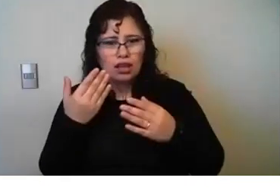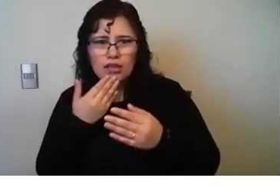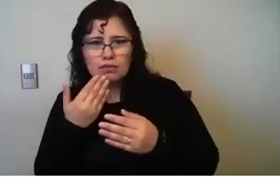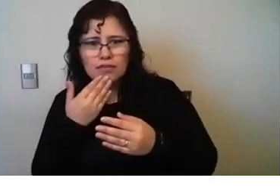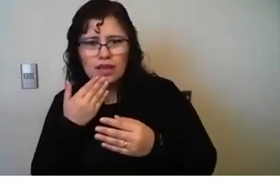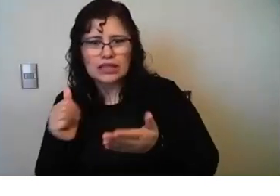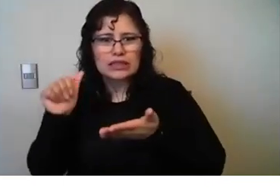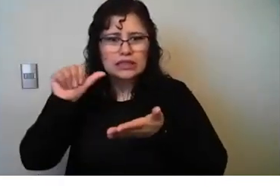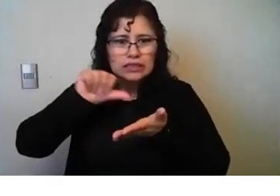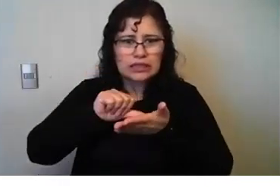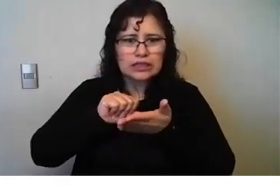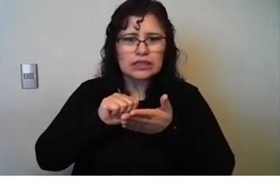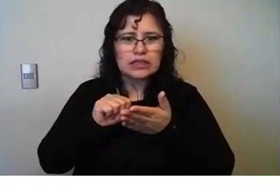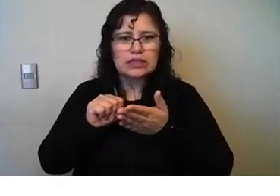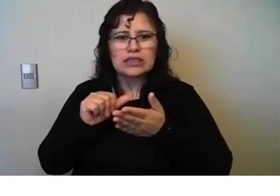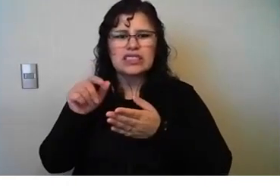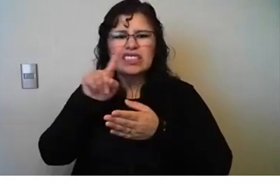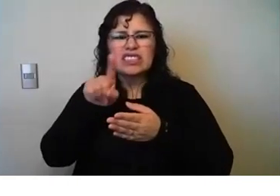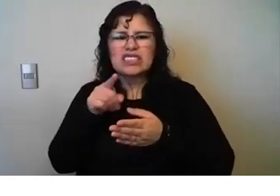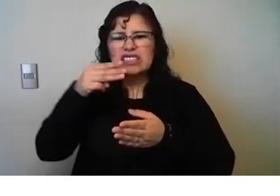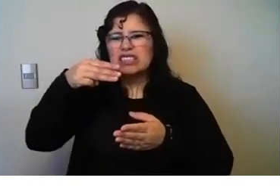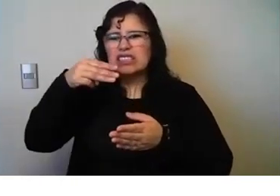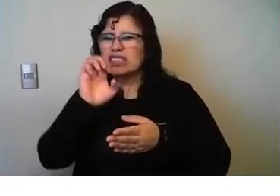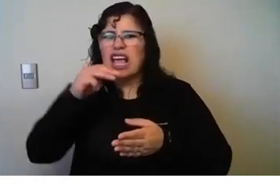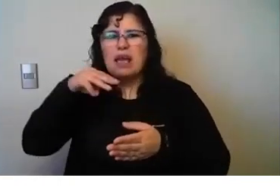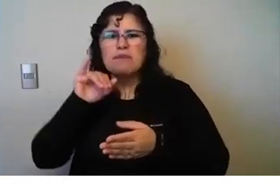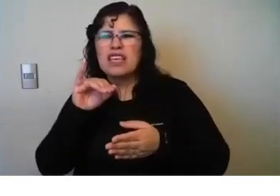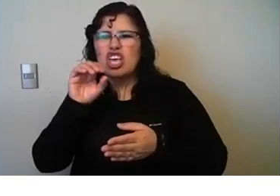solo hemisferio. Luego acá hay un resumen,